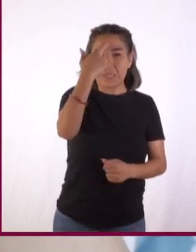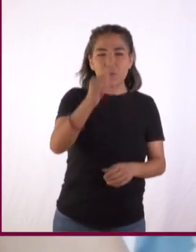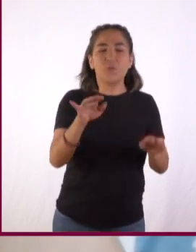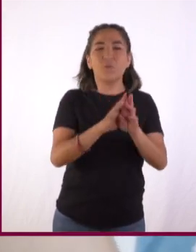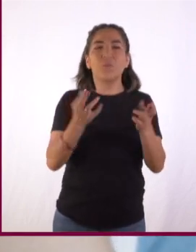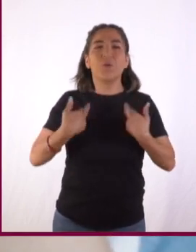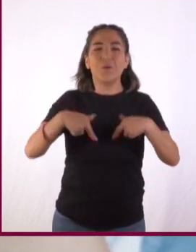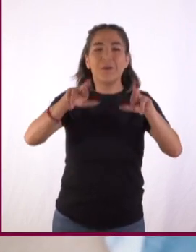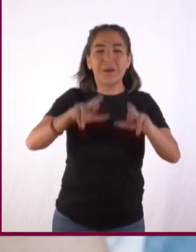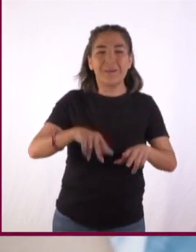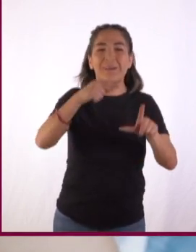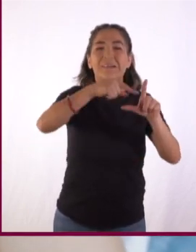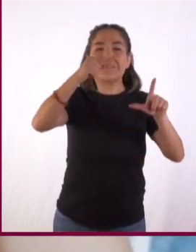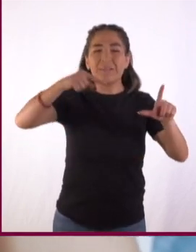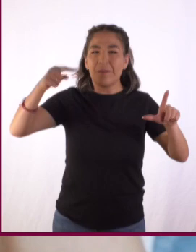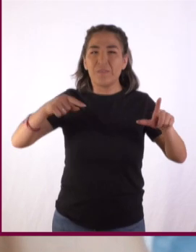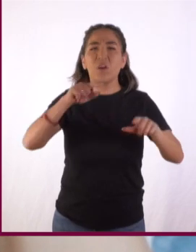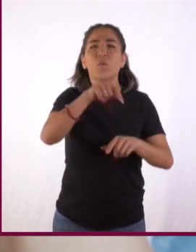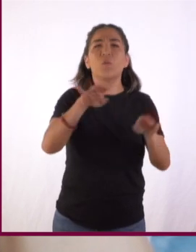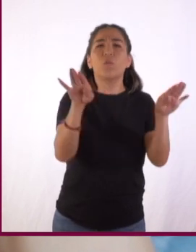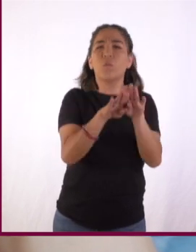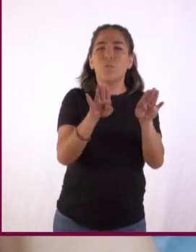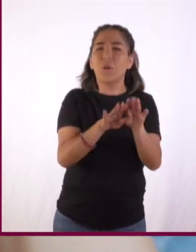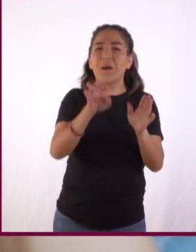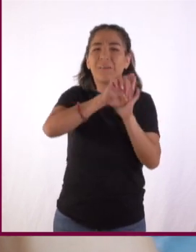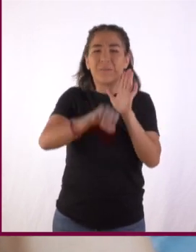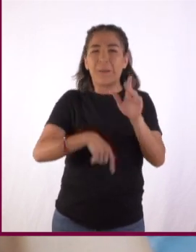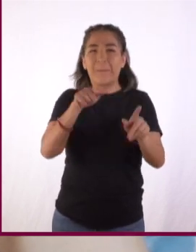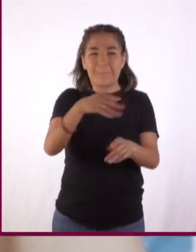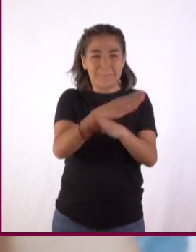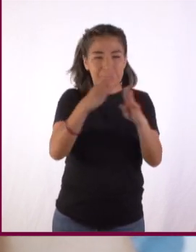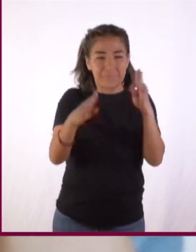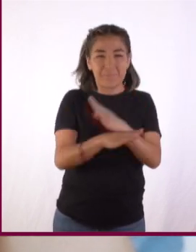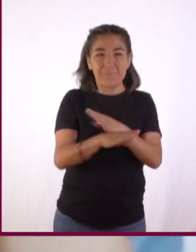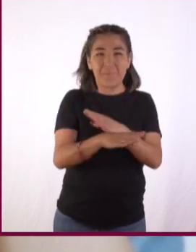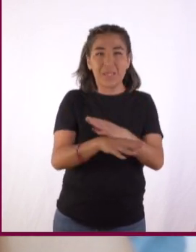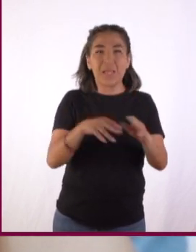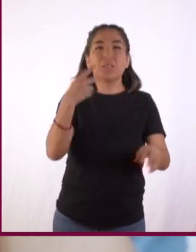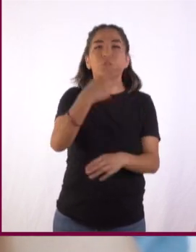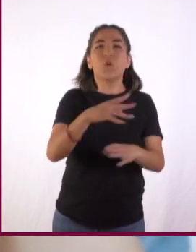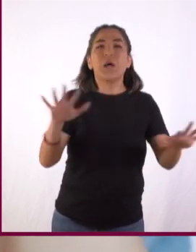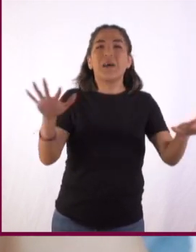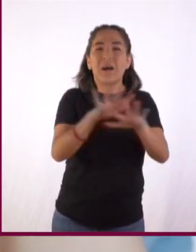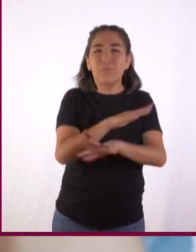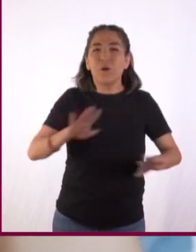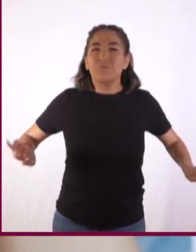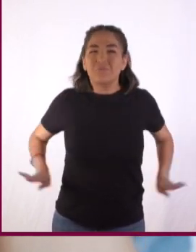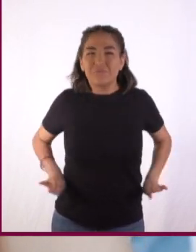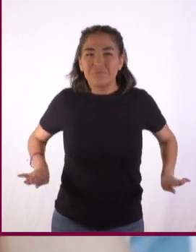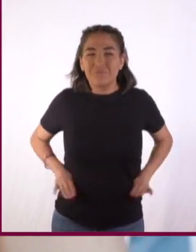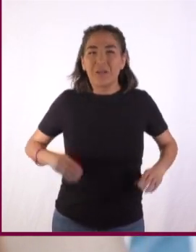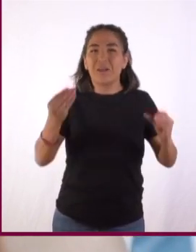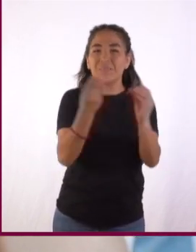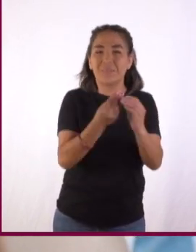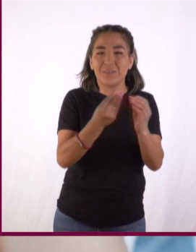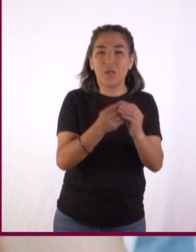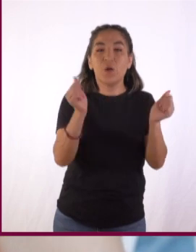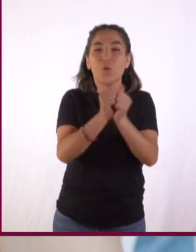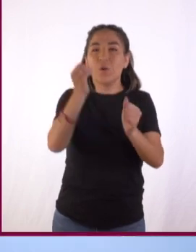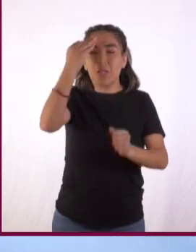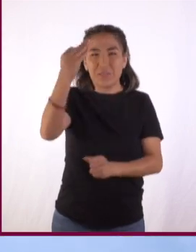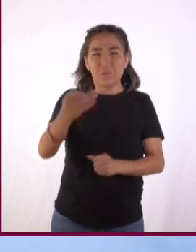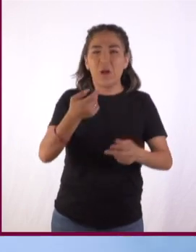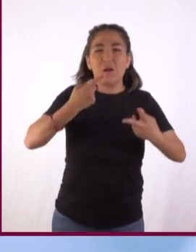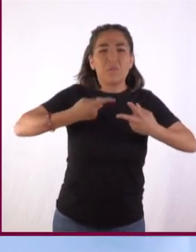Es así que se representa de forma gráfica cómo es que un material cambia en términos de sus propiedades en el